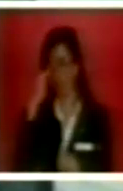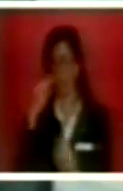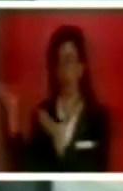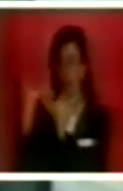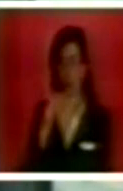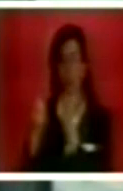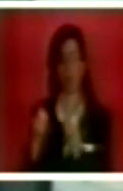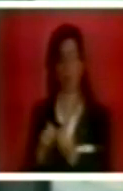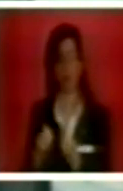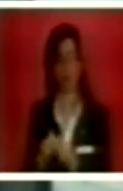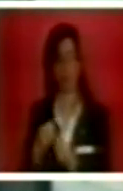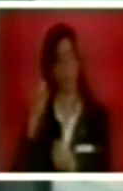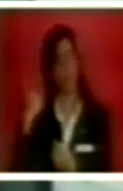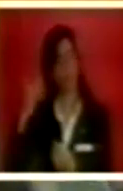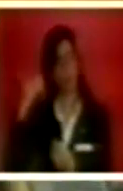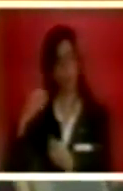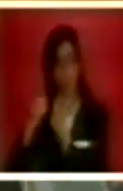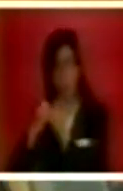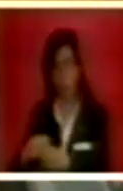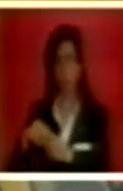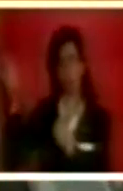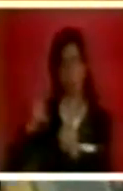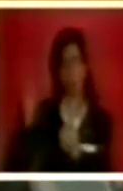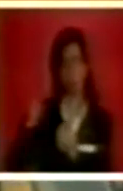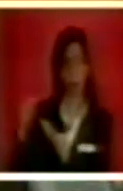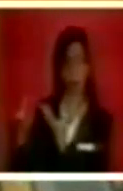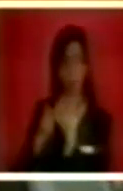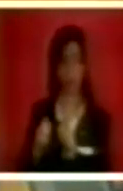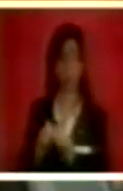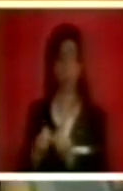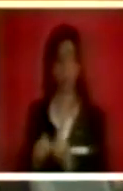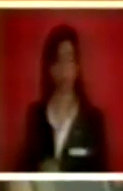Kirchner implementaron en el país